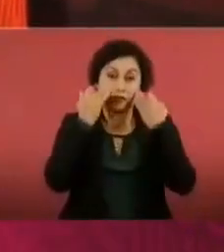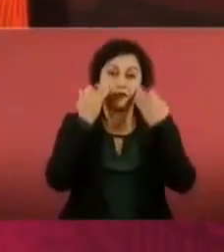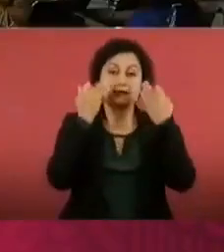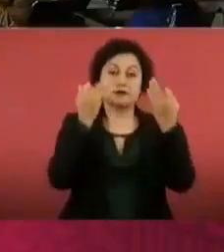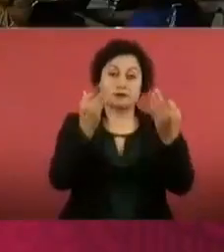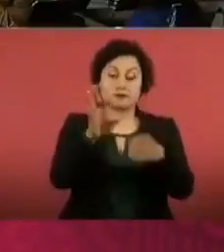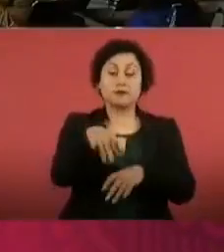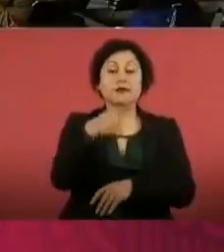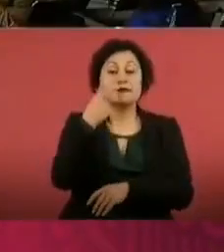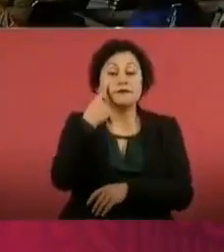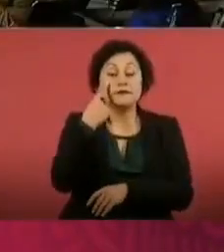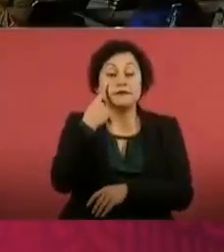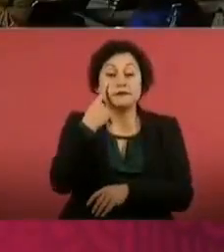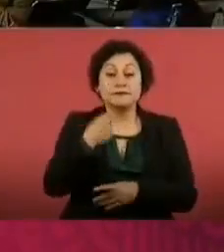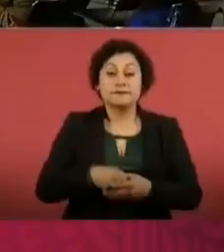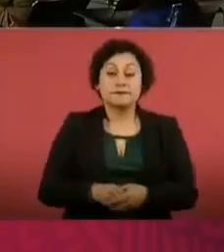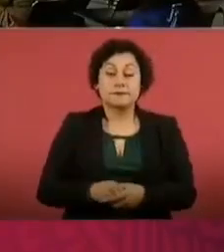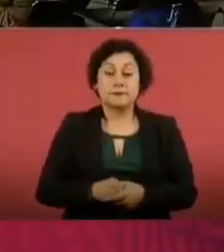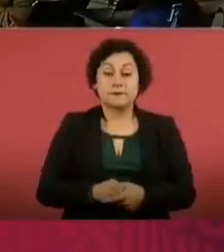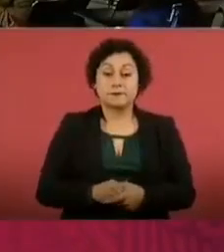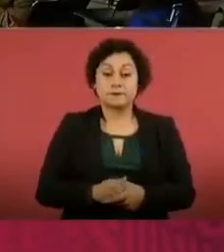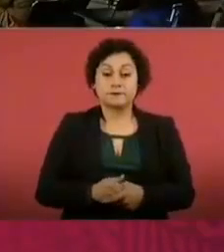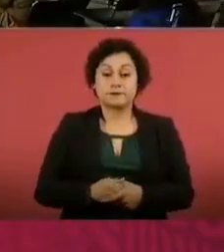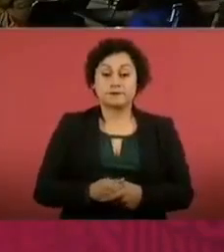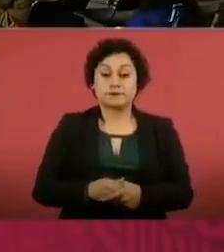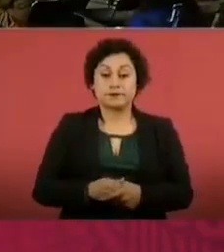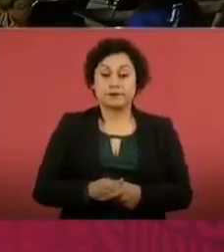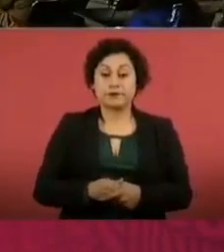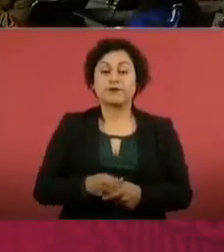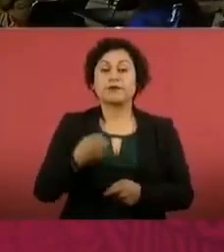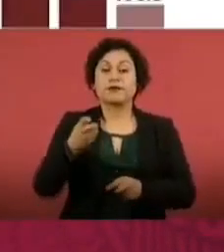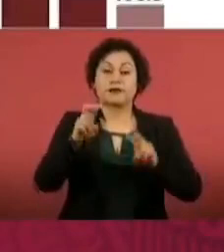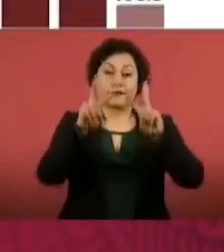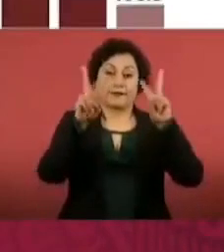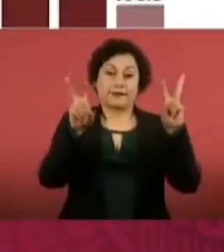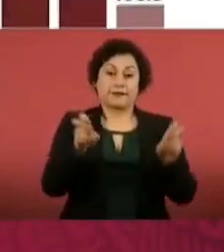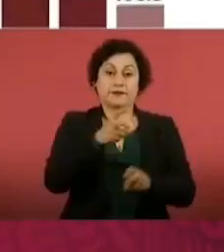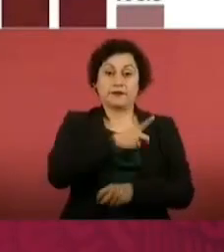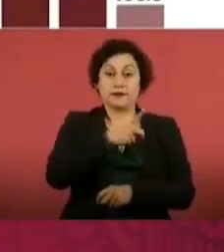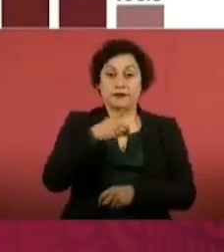este es la deuda de